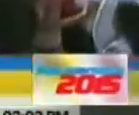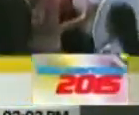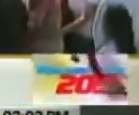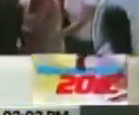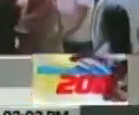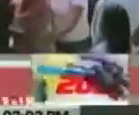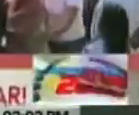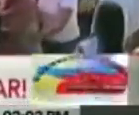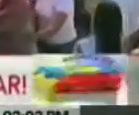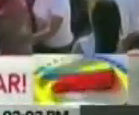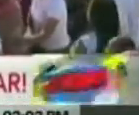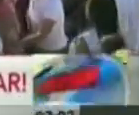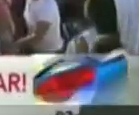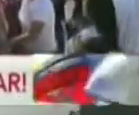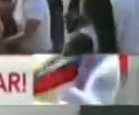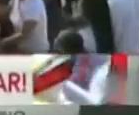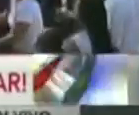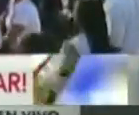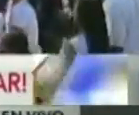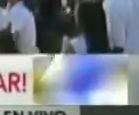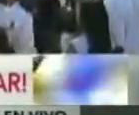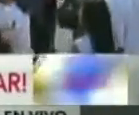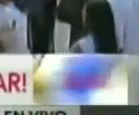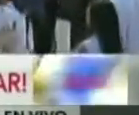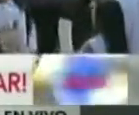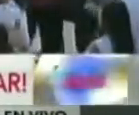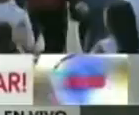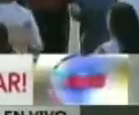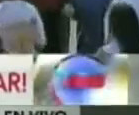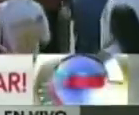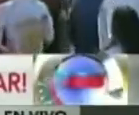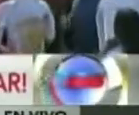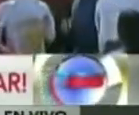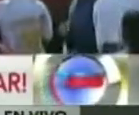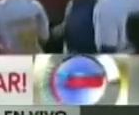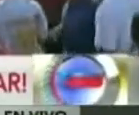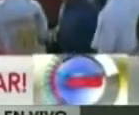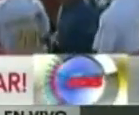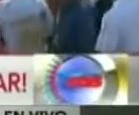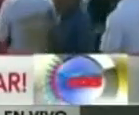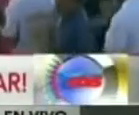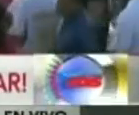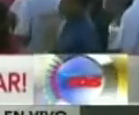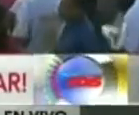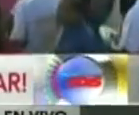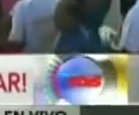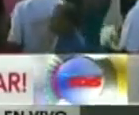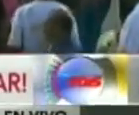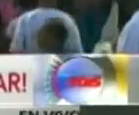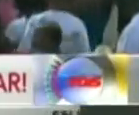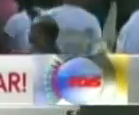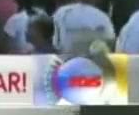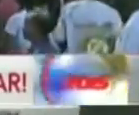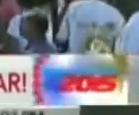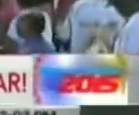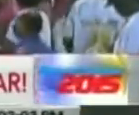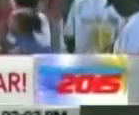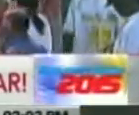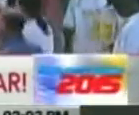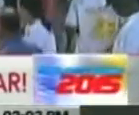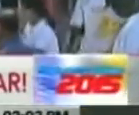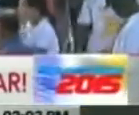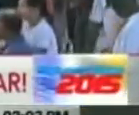unidad educativa del oeste de la ciudad de Caracas. Y como era de esperarse, una gran cantidad de personas ya han hecho acto de presencia en